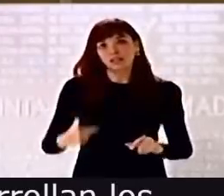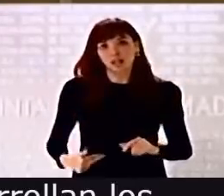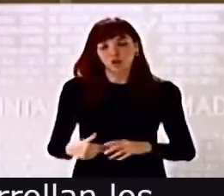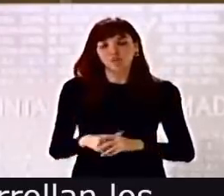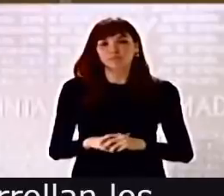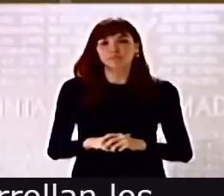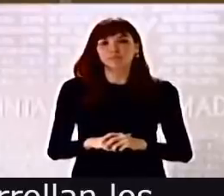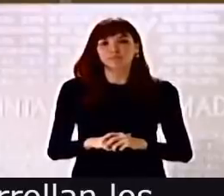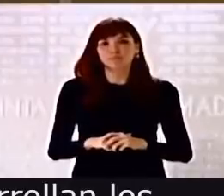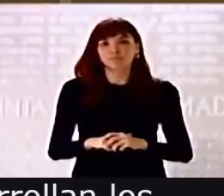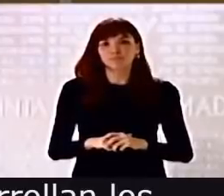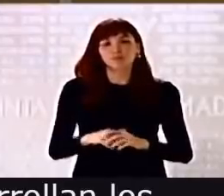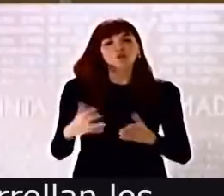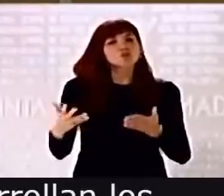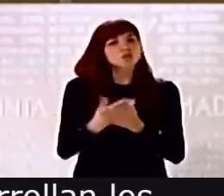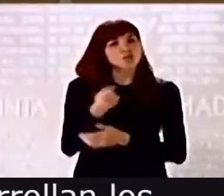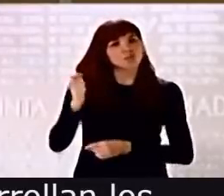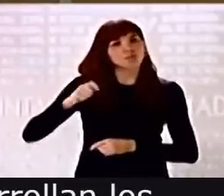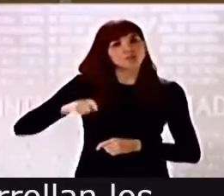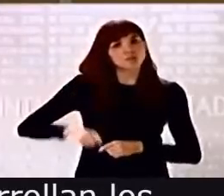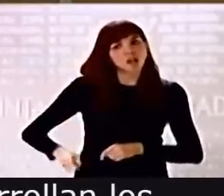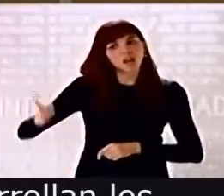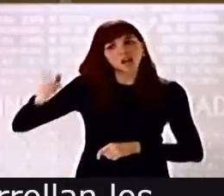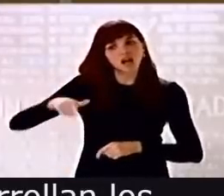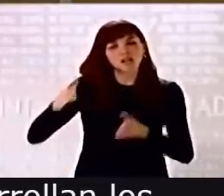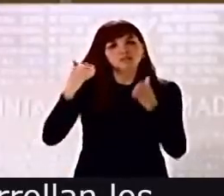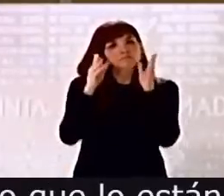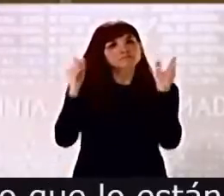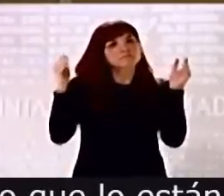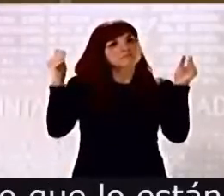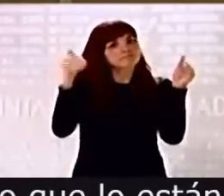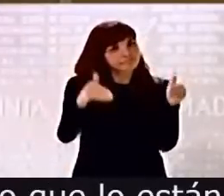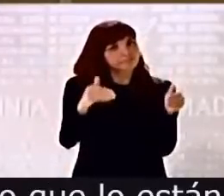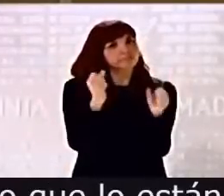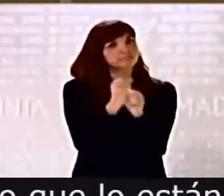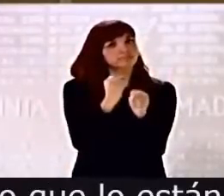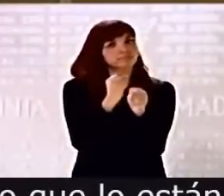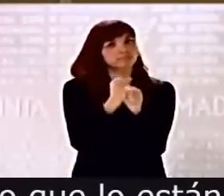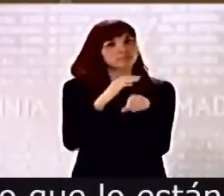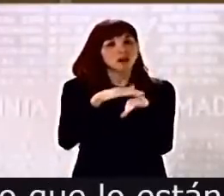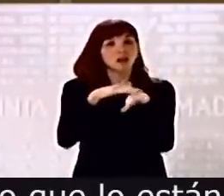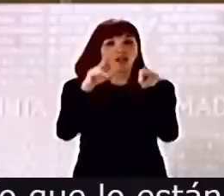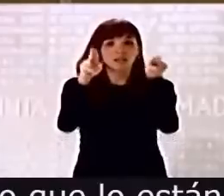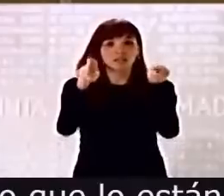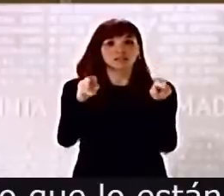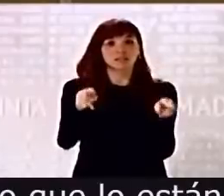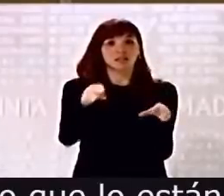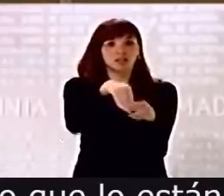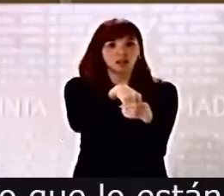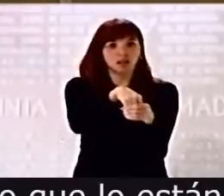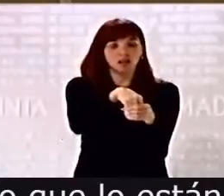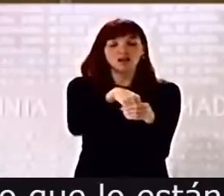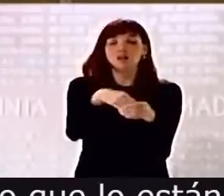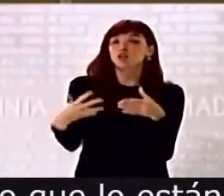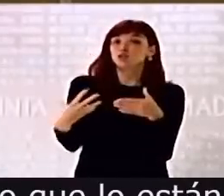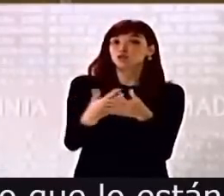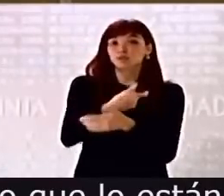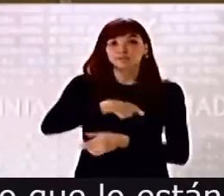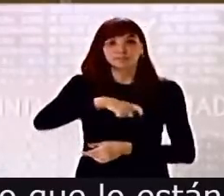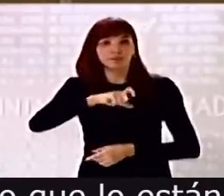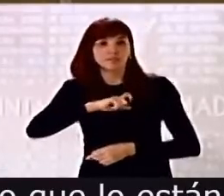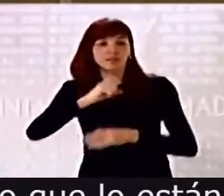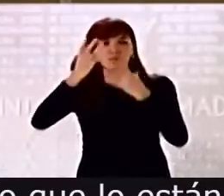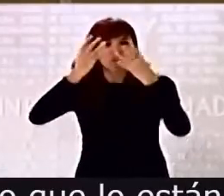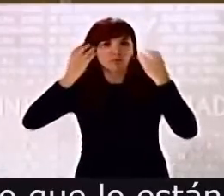los profesionales que lo están dando todo para atender a los centros residenciales, a todos los profesionales de los cuerpos y fuerzas de